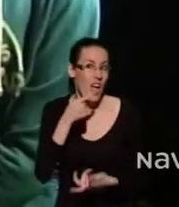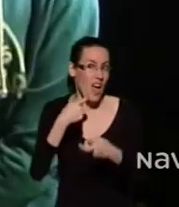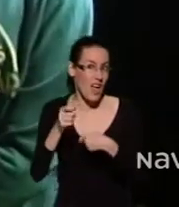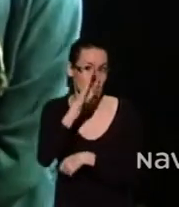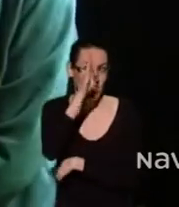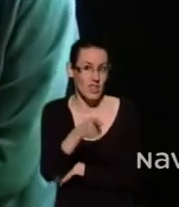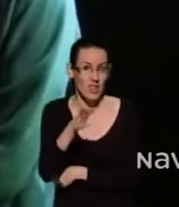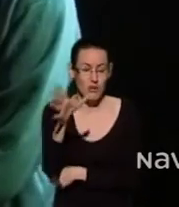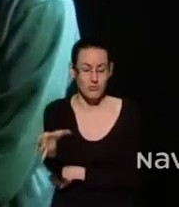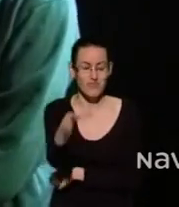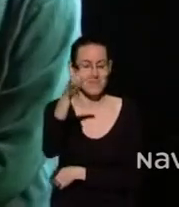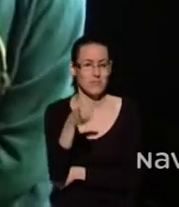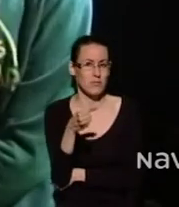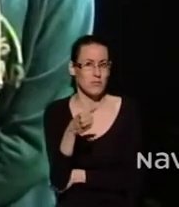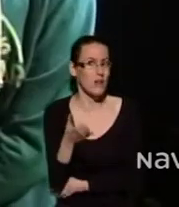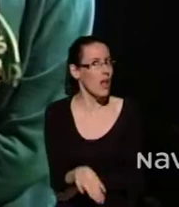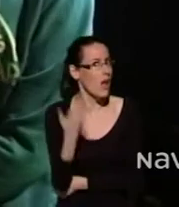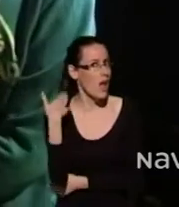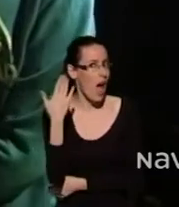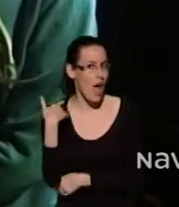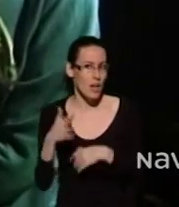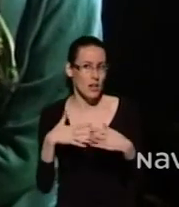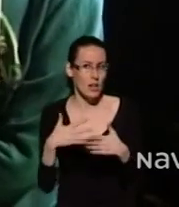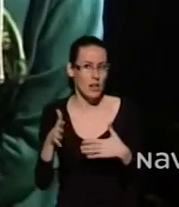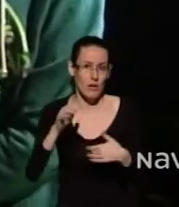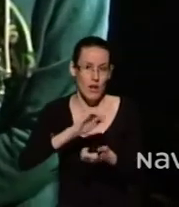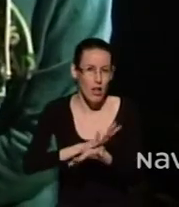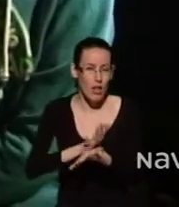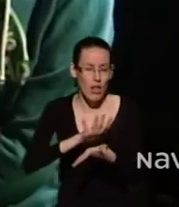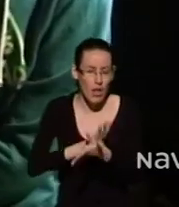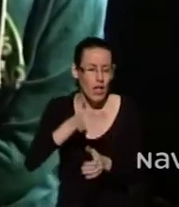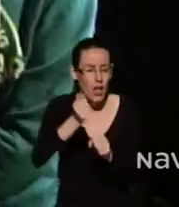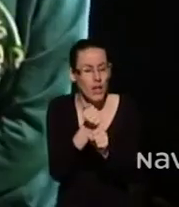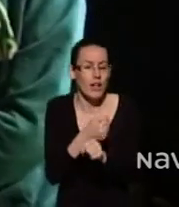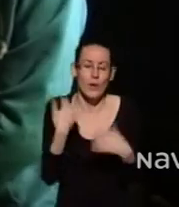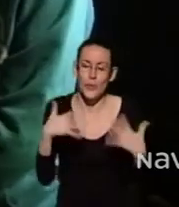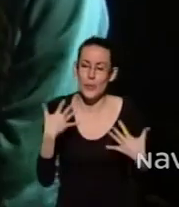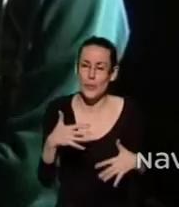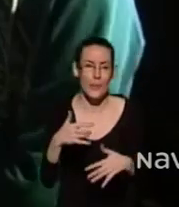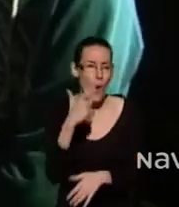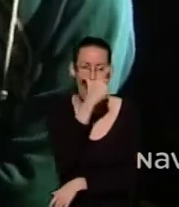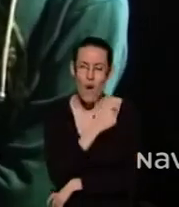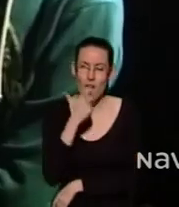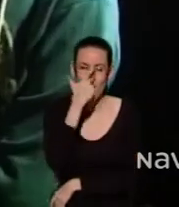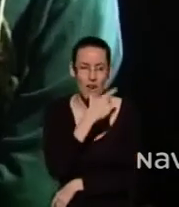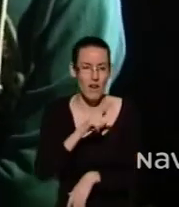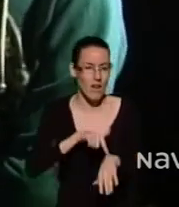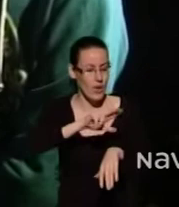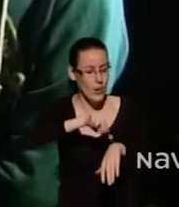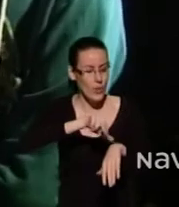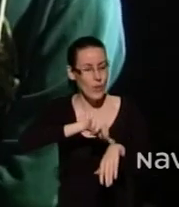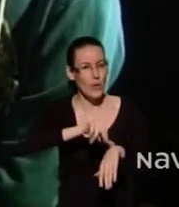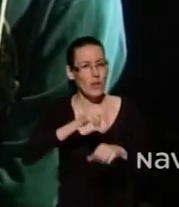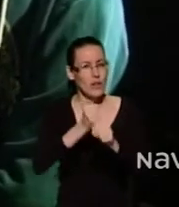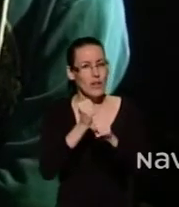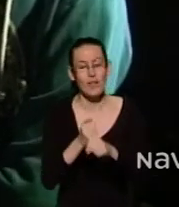aceite, pero pues antes había que hacerlo y costaba mucho trabajo y había que meter muchas horas. Pues nada,